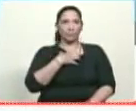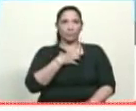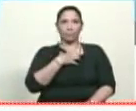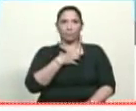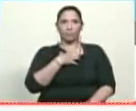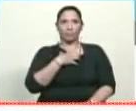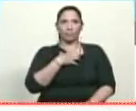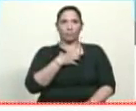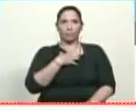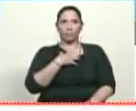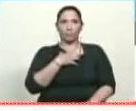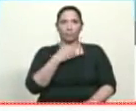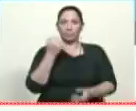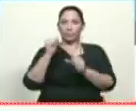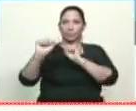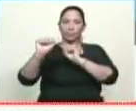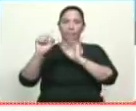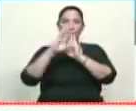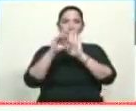Constitución.